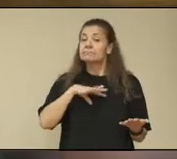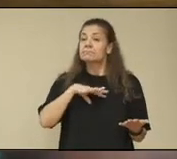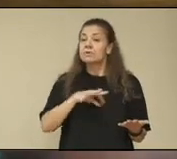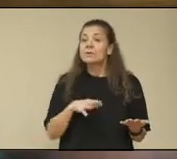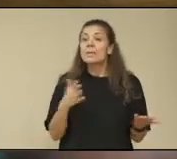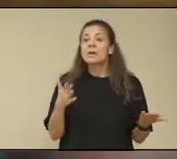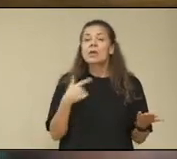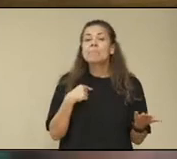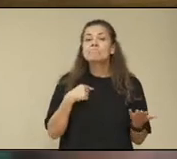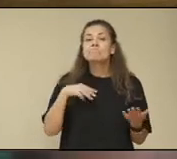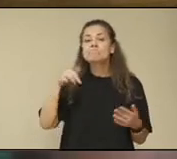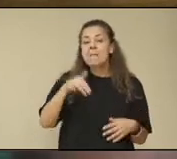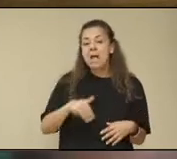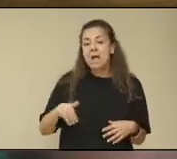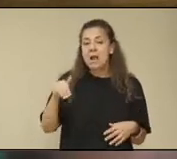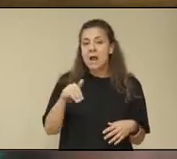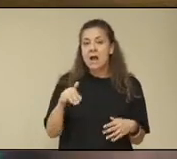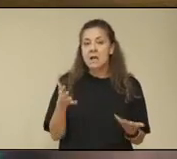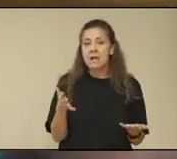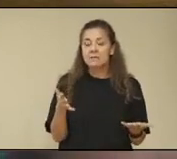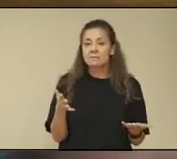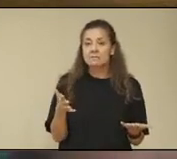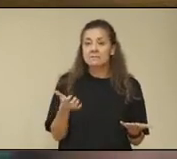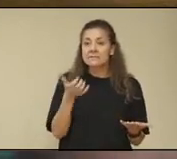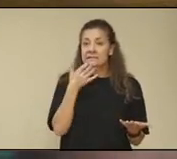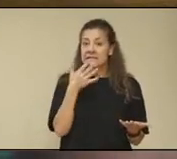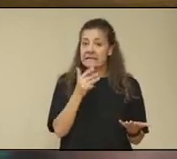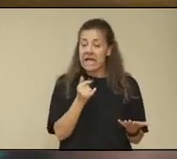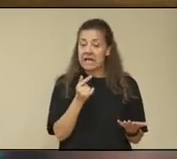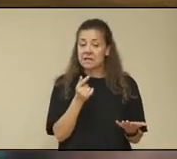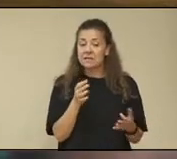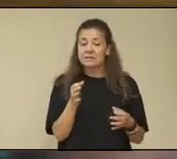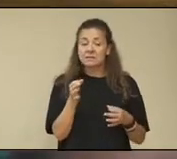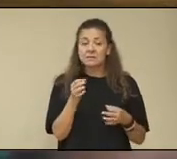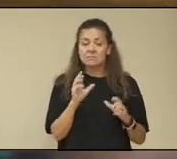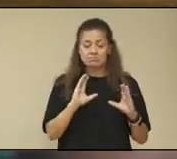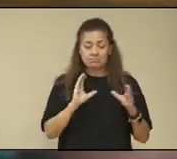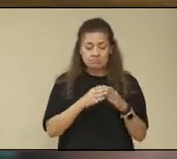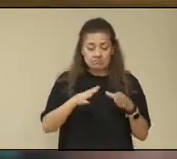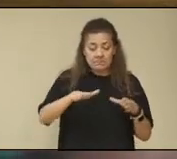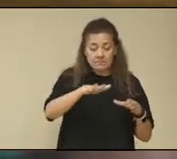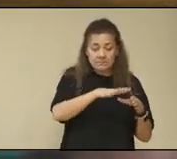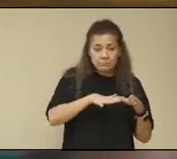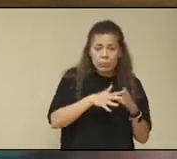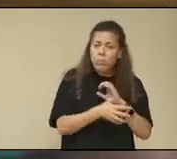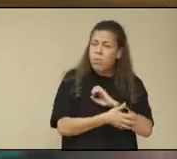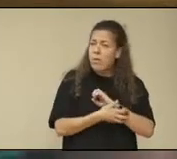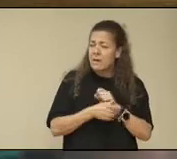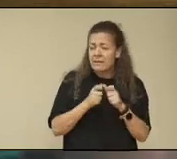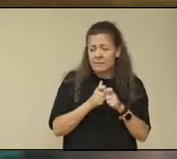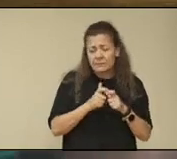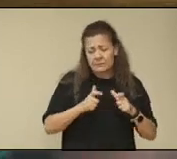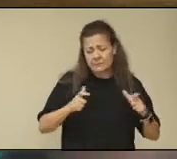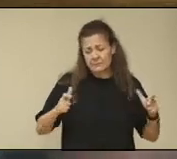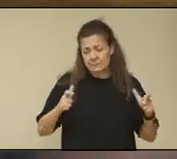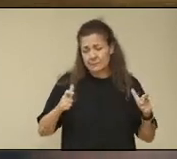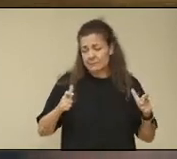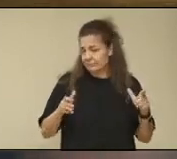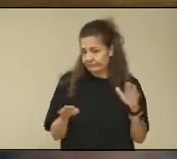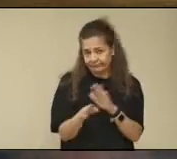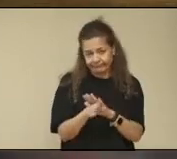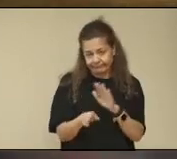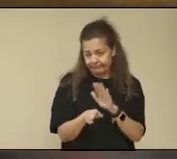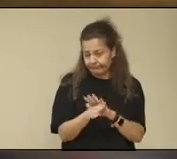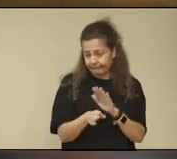que la malaria, mientras existan núcleos de pobreza tan amplios, va a ser prevalente en estas